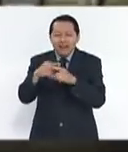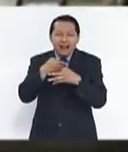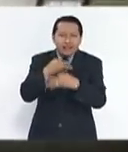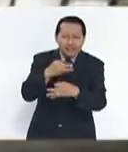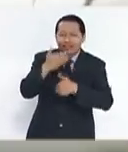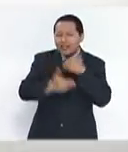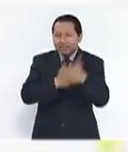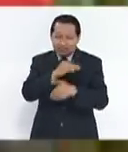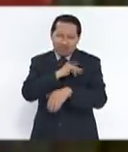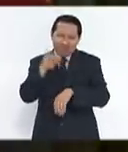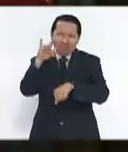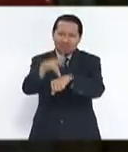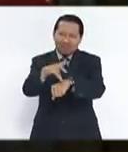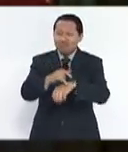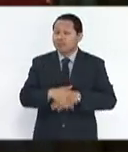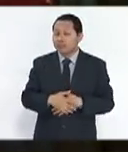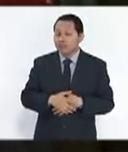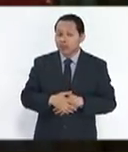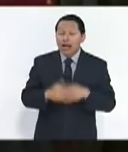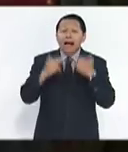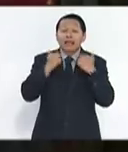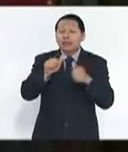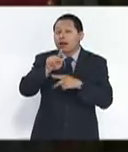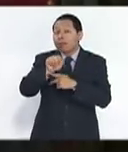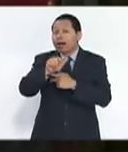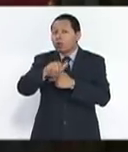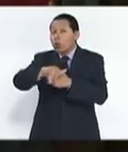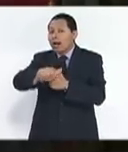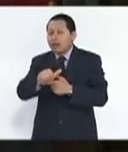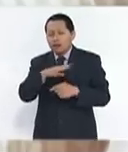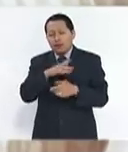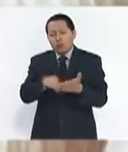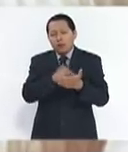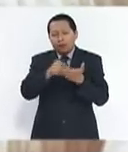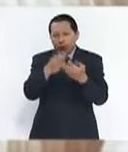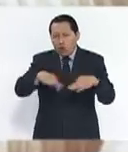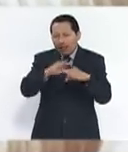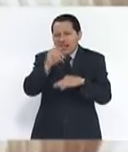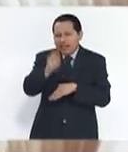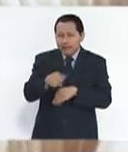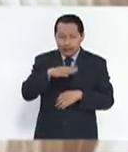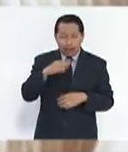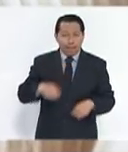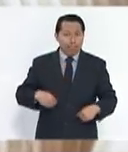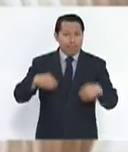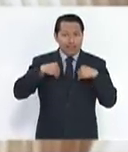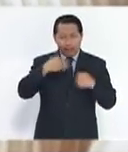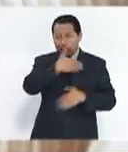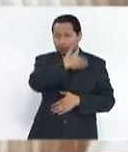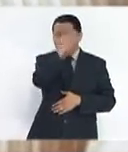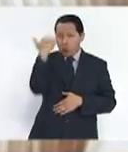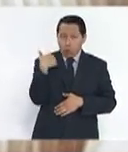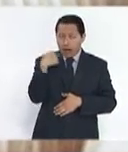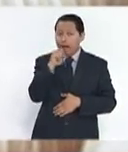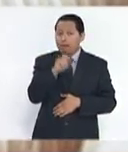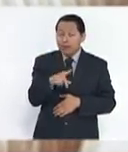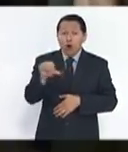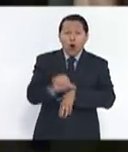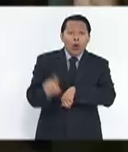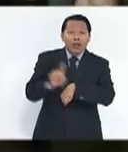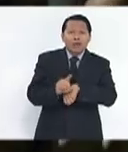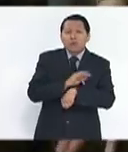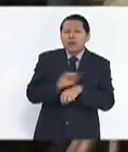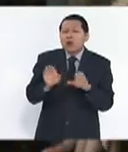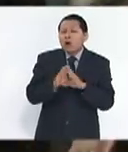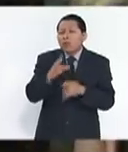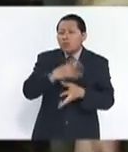que ofrece. La Hacienda Panoaya fue un lugar muy importante que definió la vida de Sor Juana Inés de la Cruz y que hoy